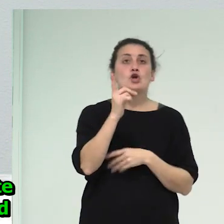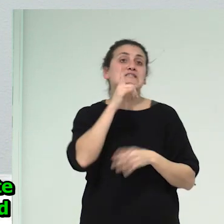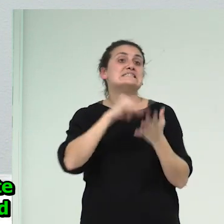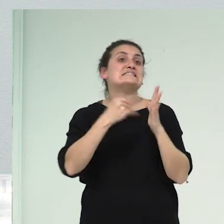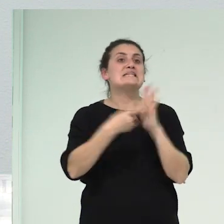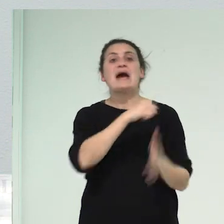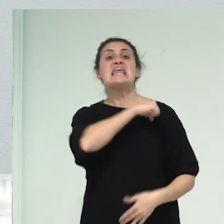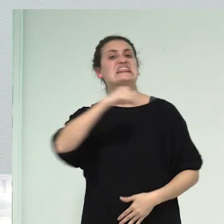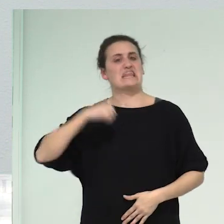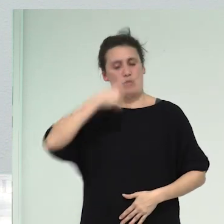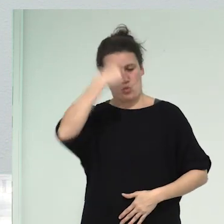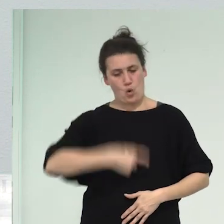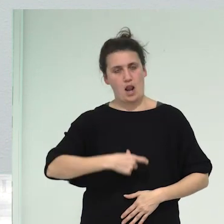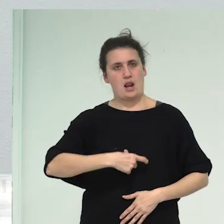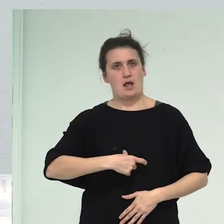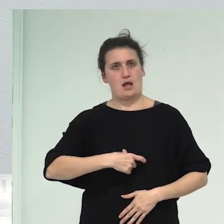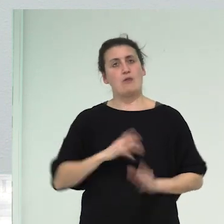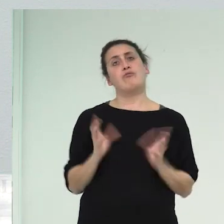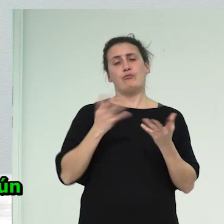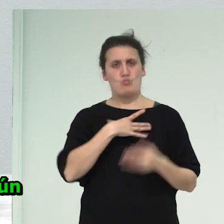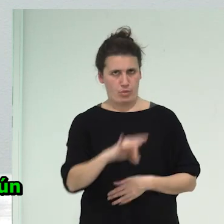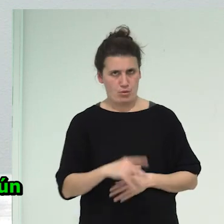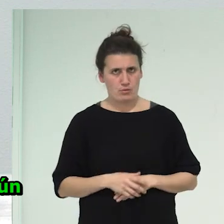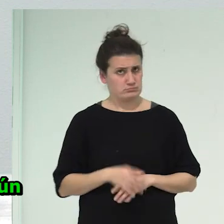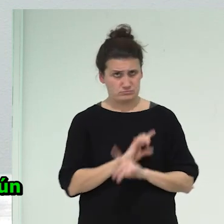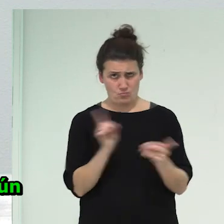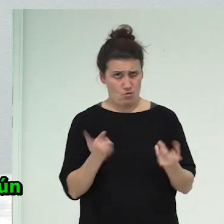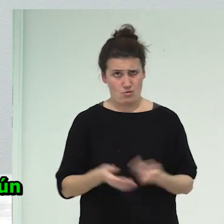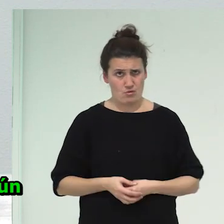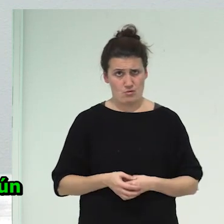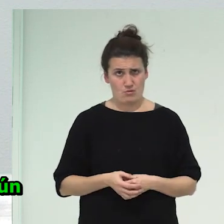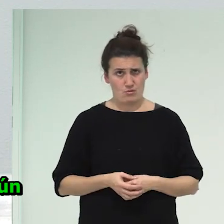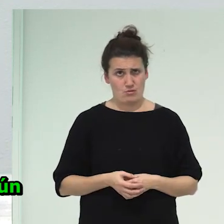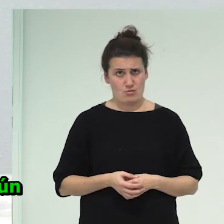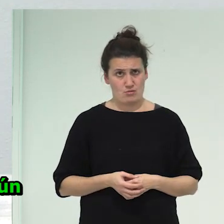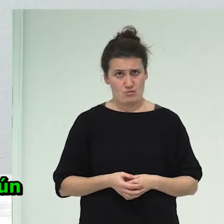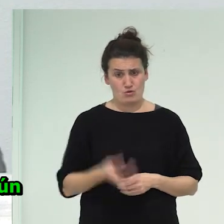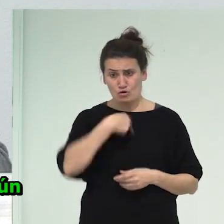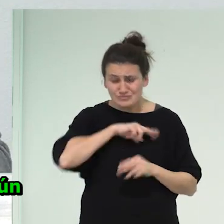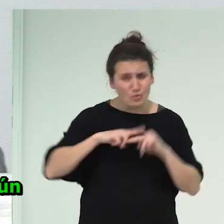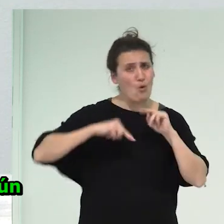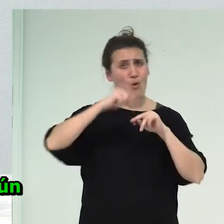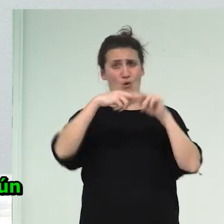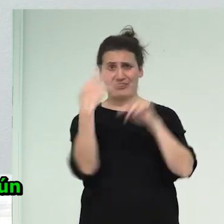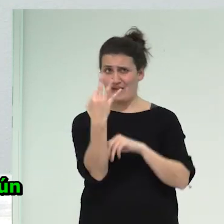de individualidad podemos superarnos, y no. Es de donde tenemos que construir